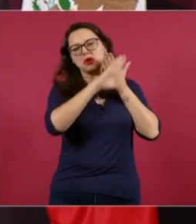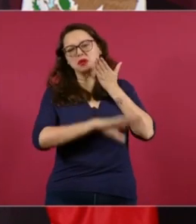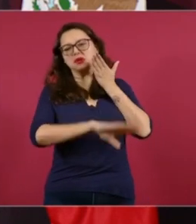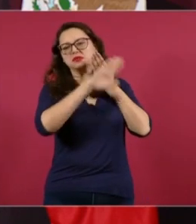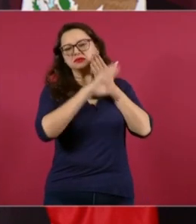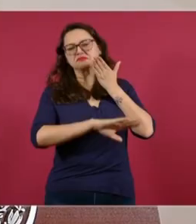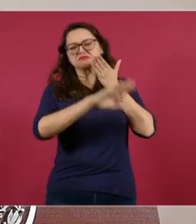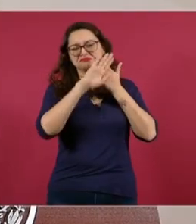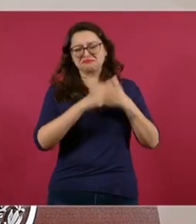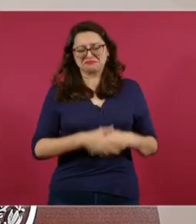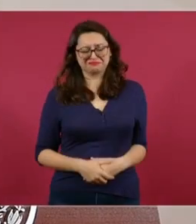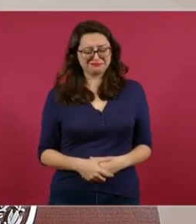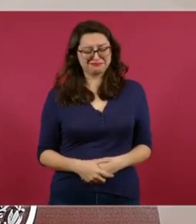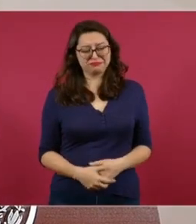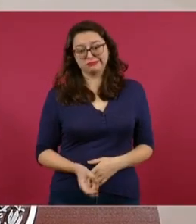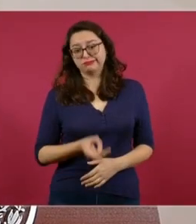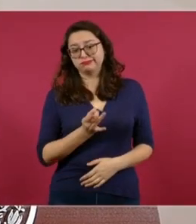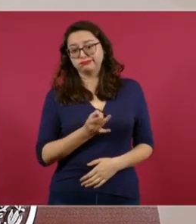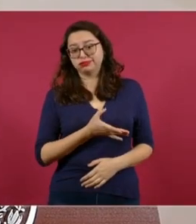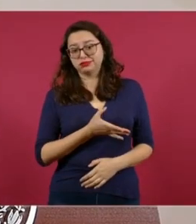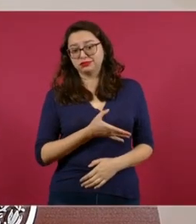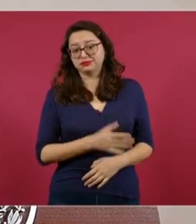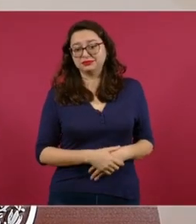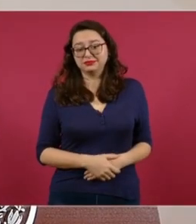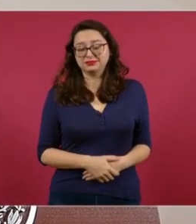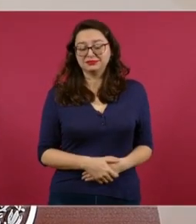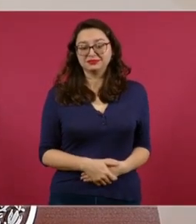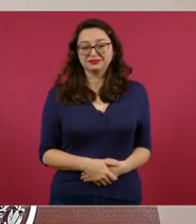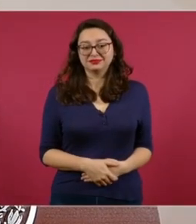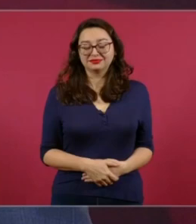Nos hacen lo que el viento a Juárez.